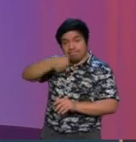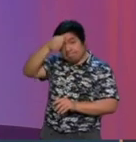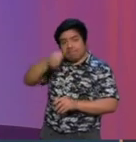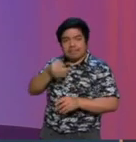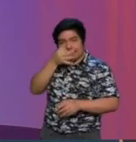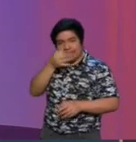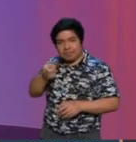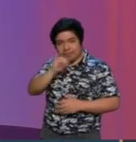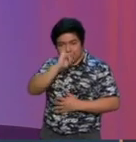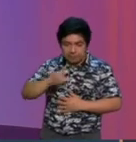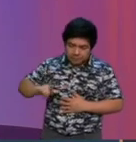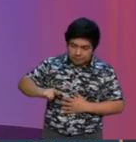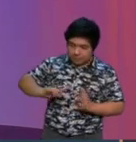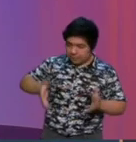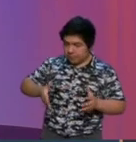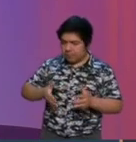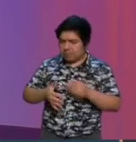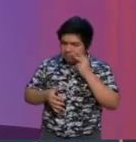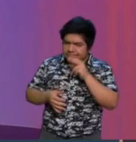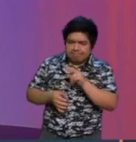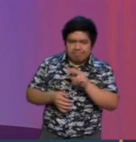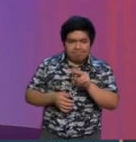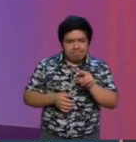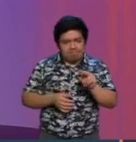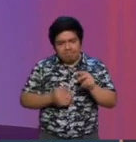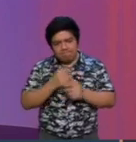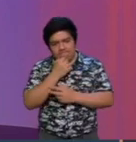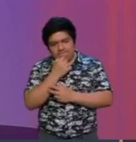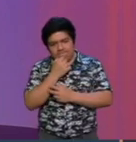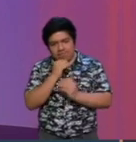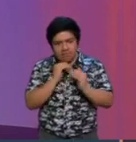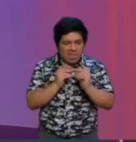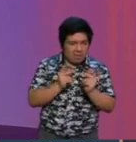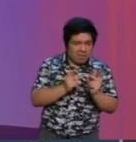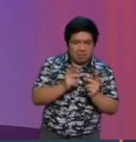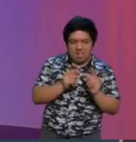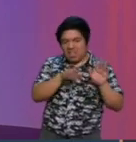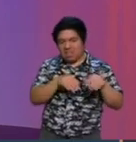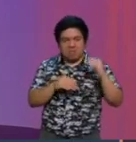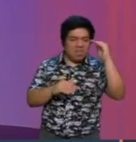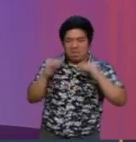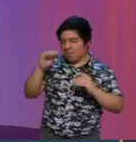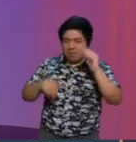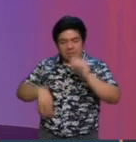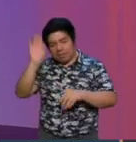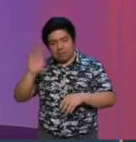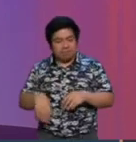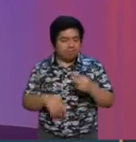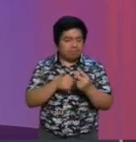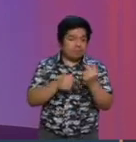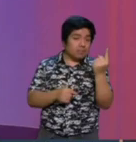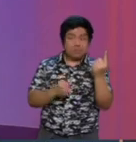la jefatura de gobierno, es que yo veo ya tendencias, más allá de qué encuesta y más allá de si arriba, abajo, etcétera. Yo veo 2